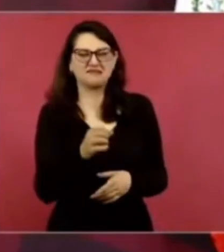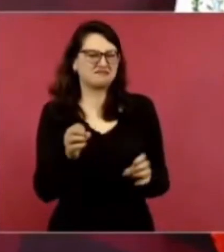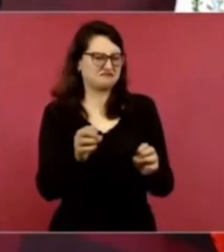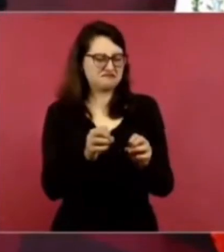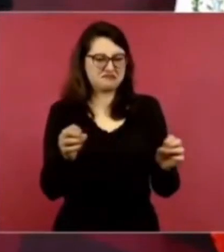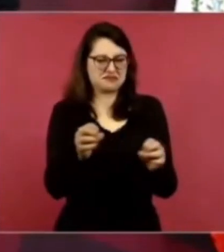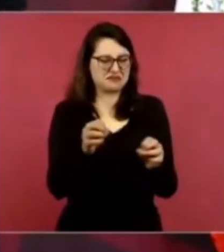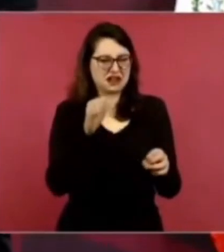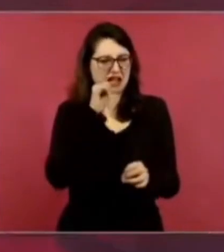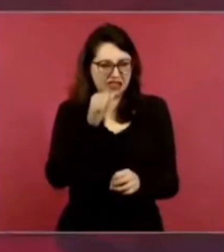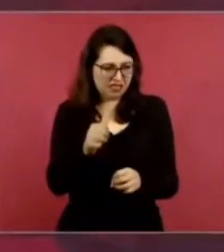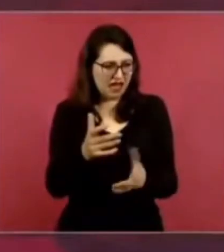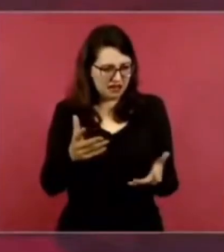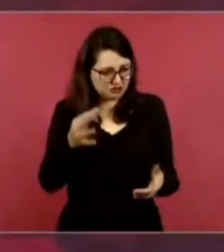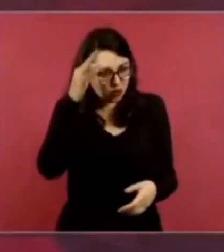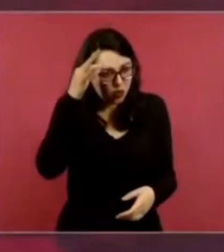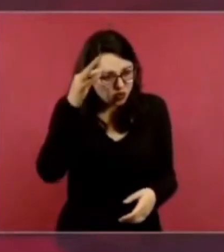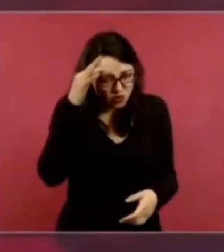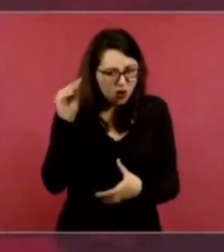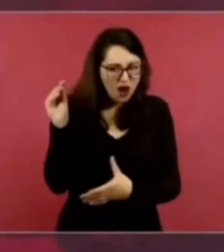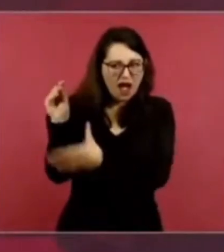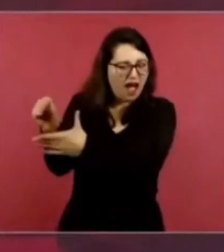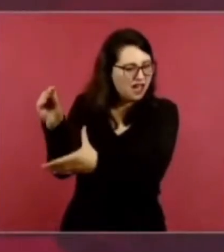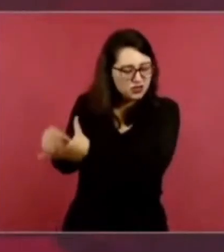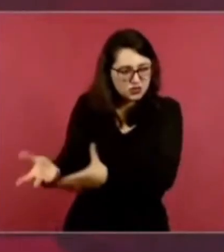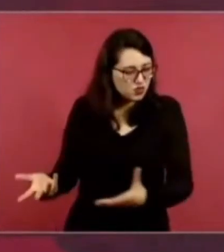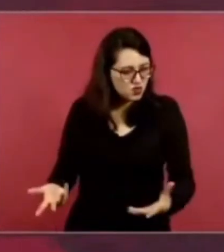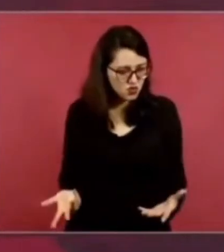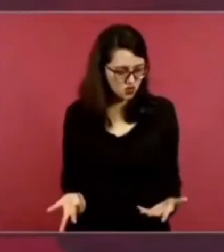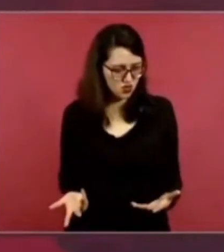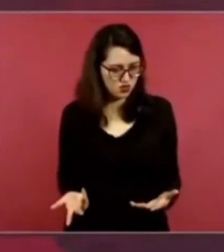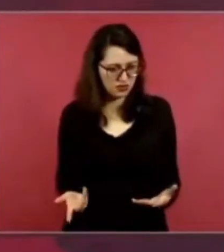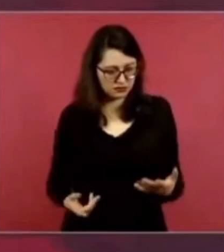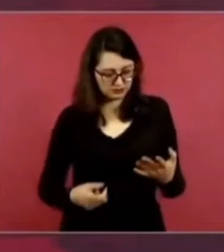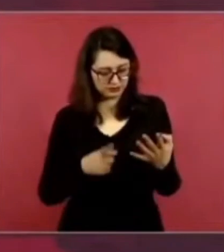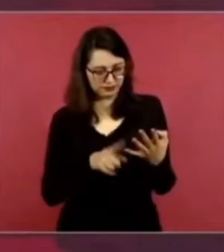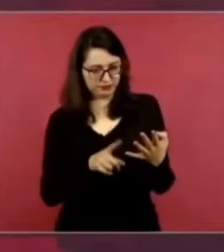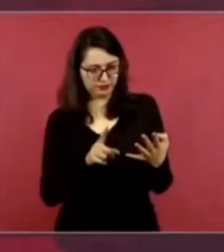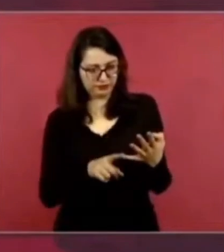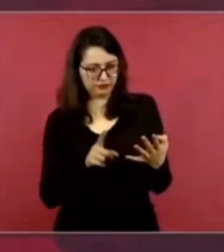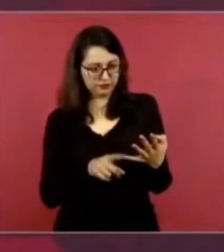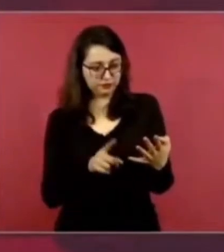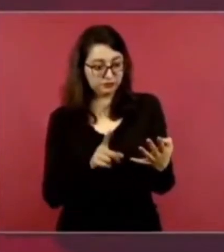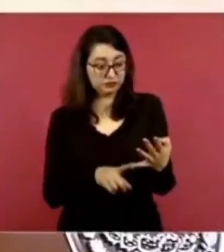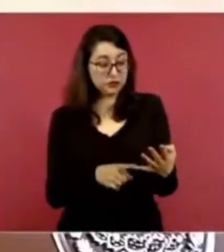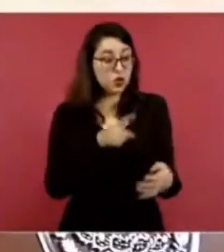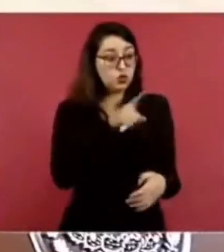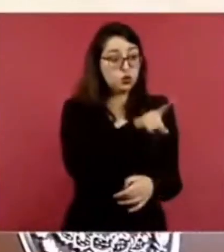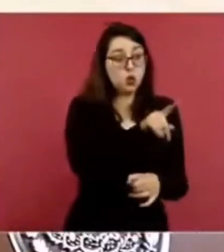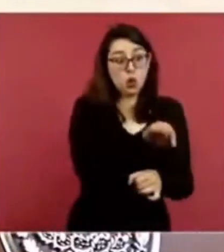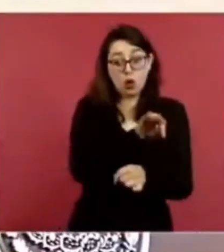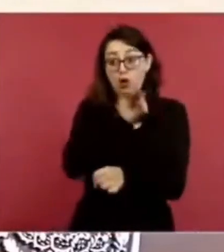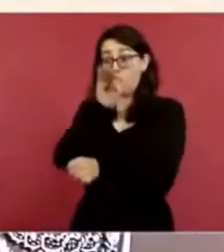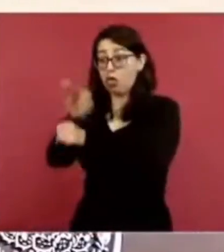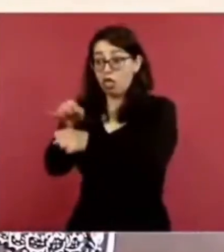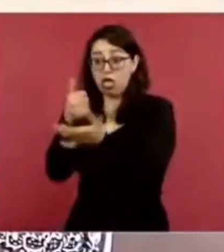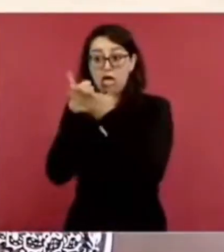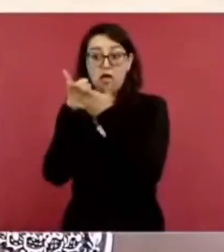Por último, el que se mete a Redentor termina